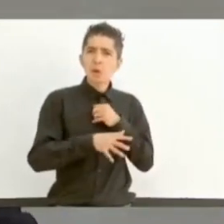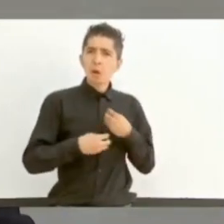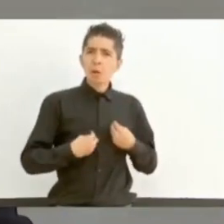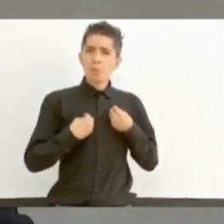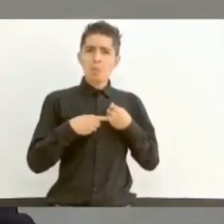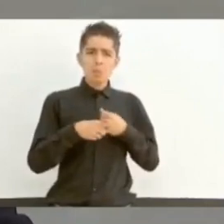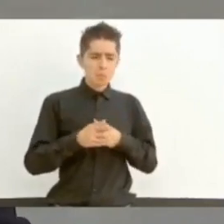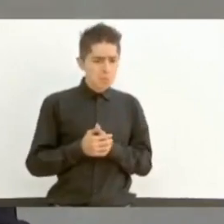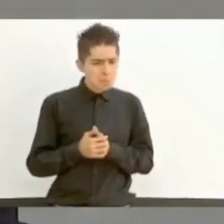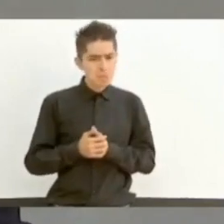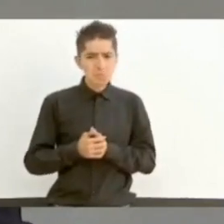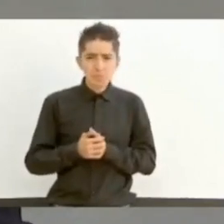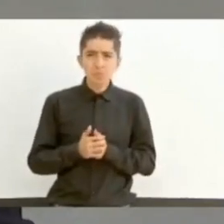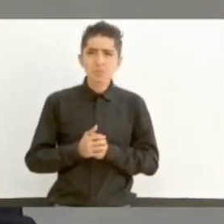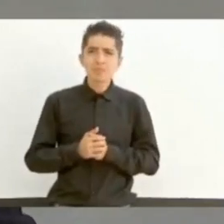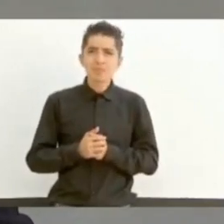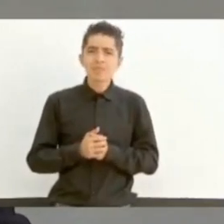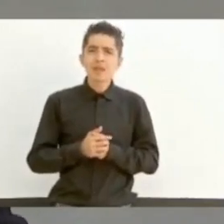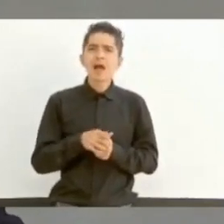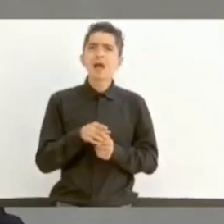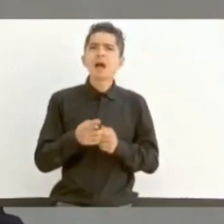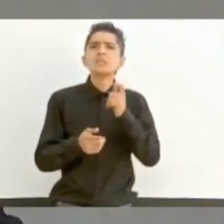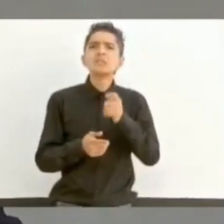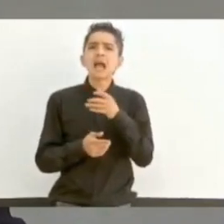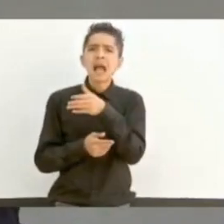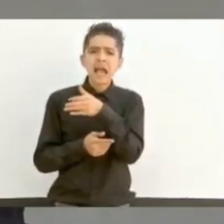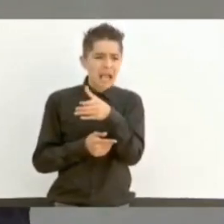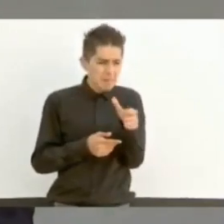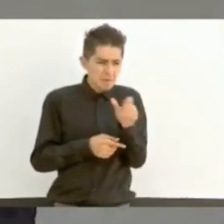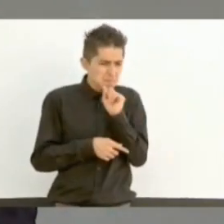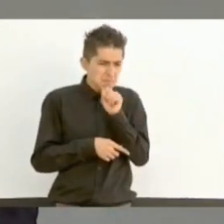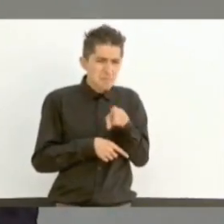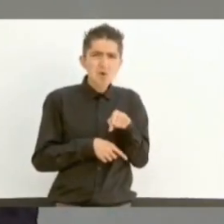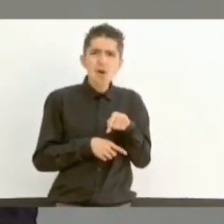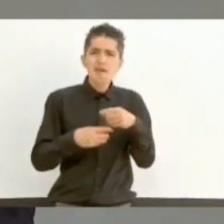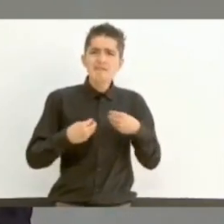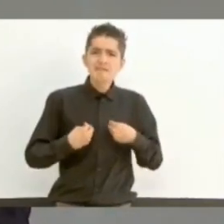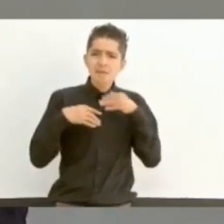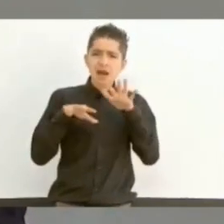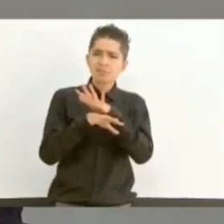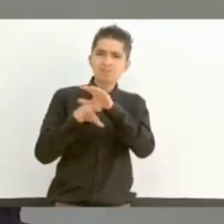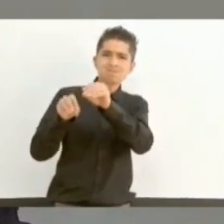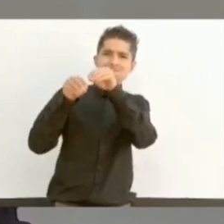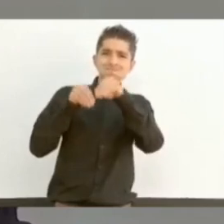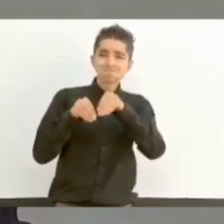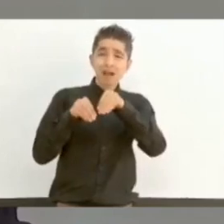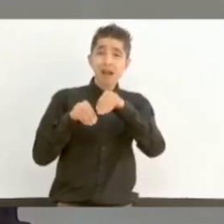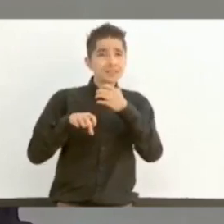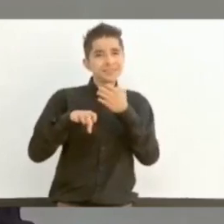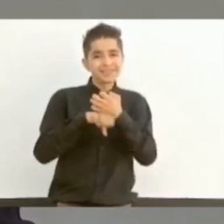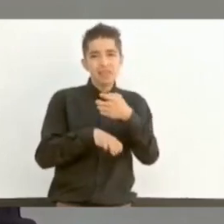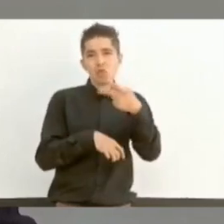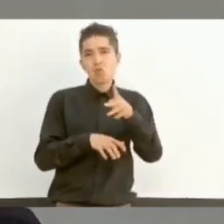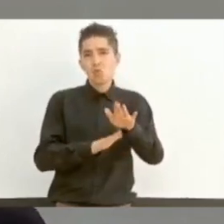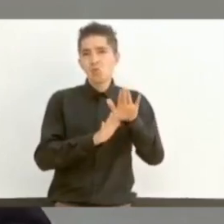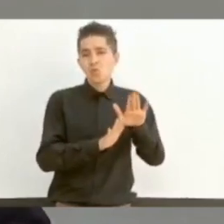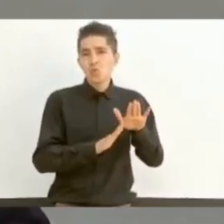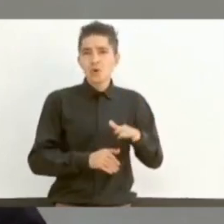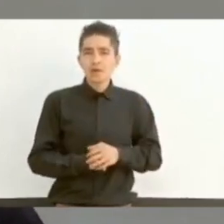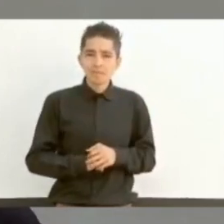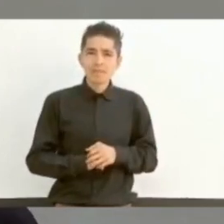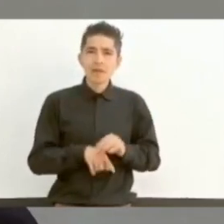en una parcela acá, en su estado natal.